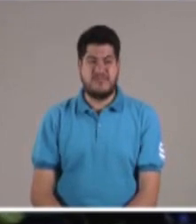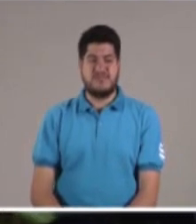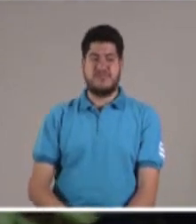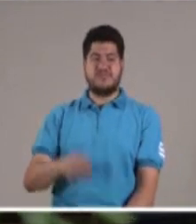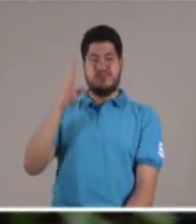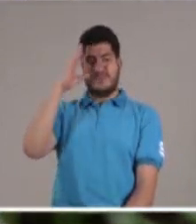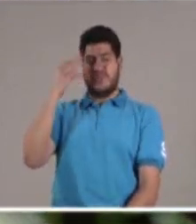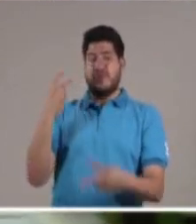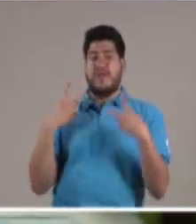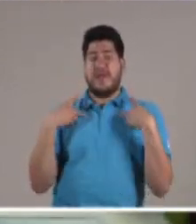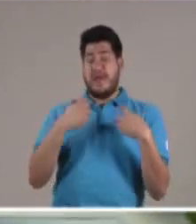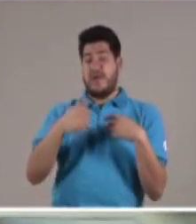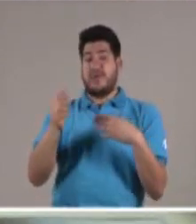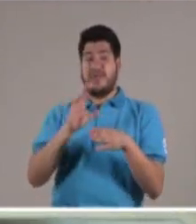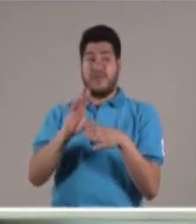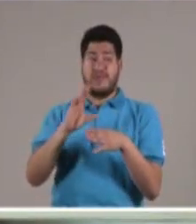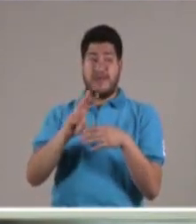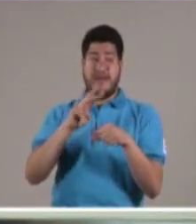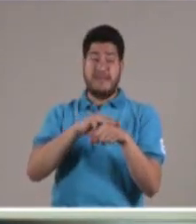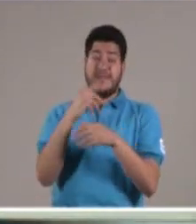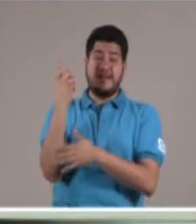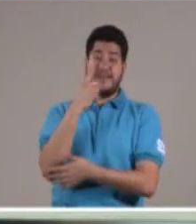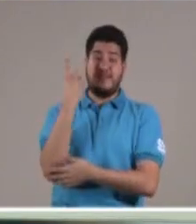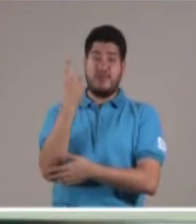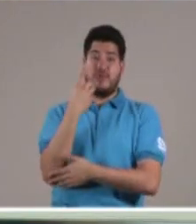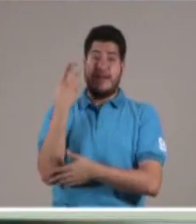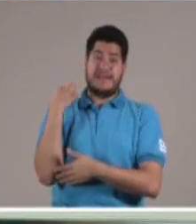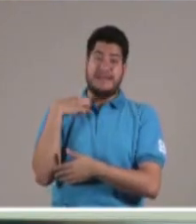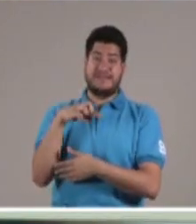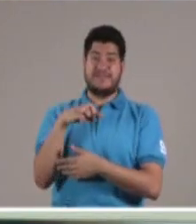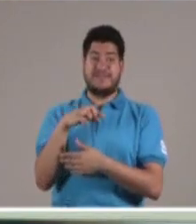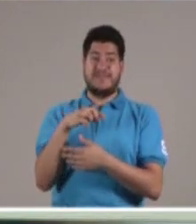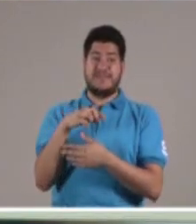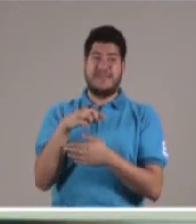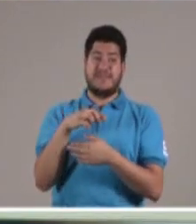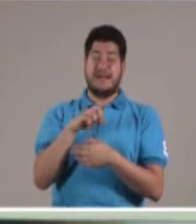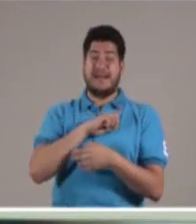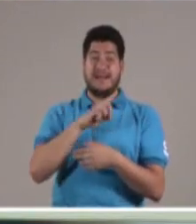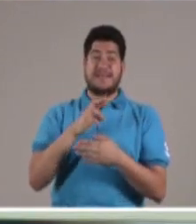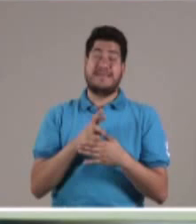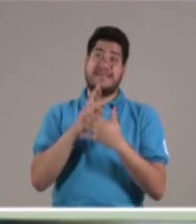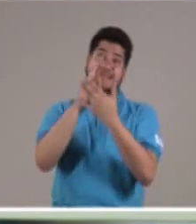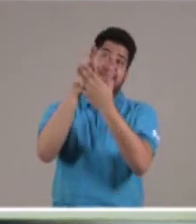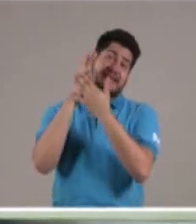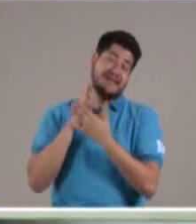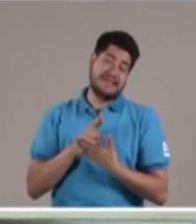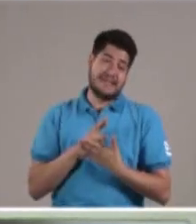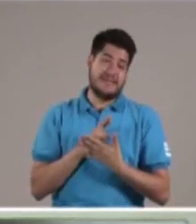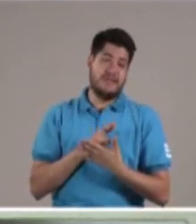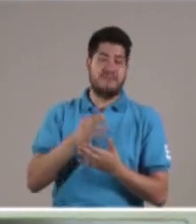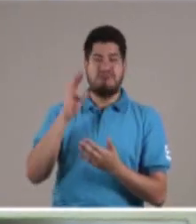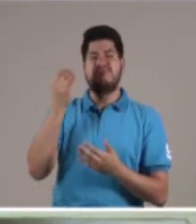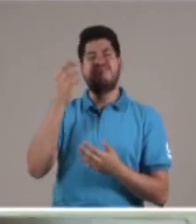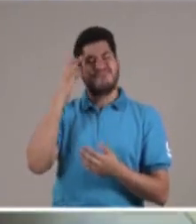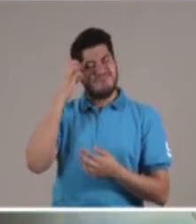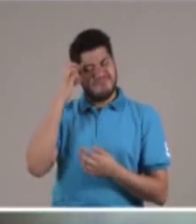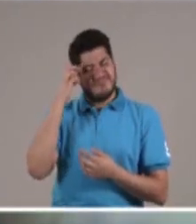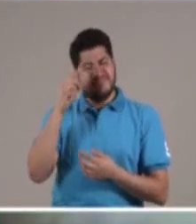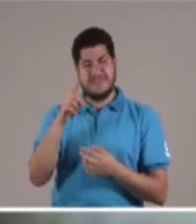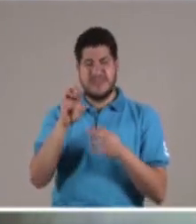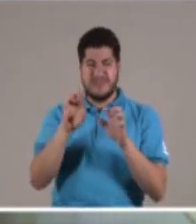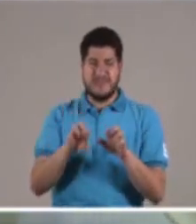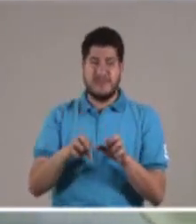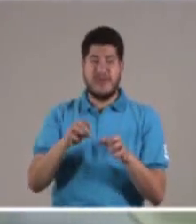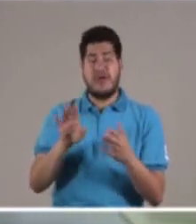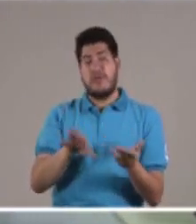porque hay otras cosas más importantes contra las que tiene que estar lidiando qué le pasará por su mente a esa